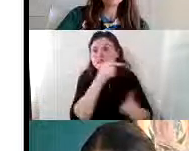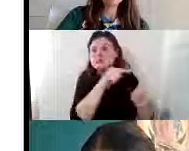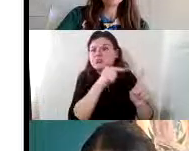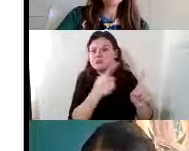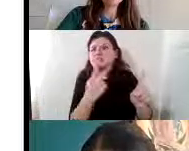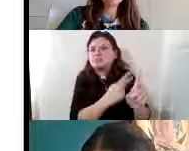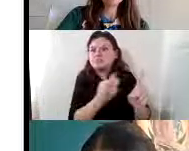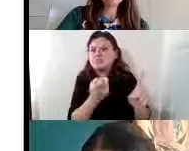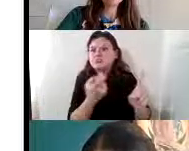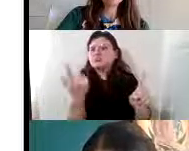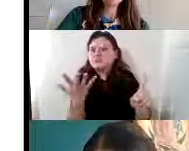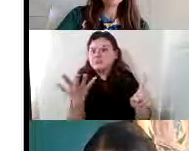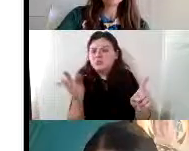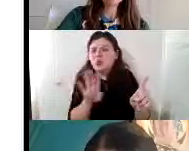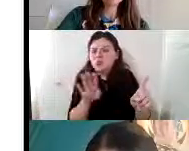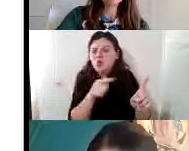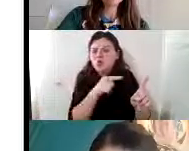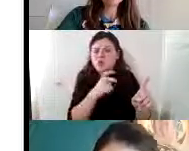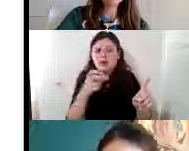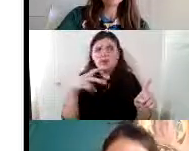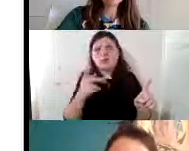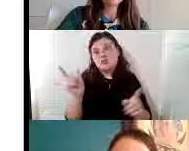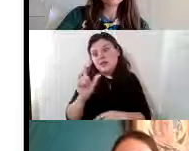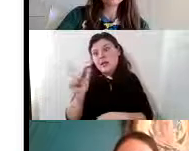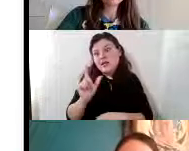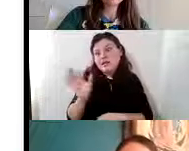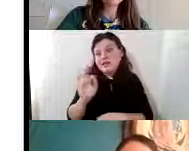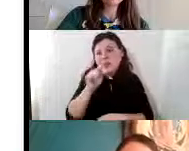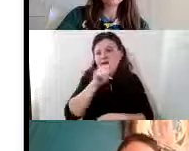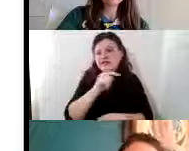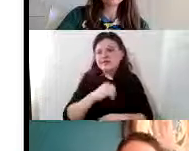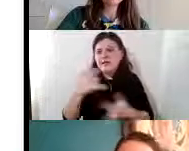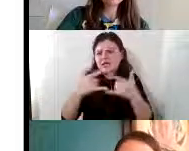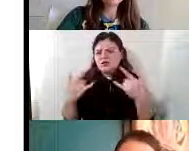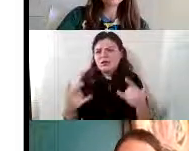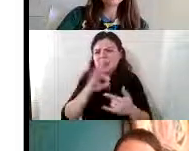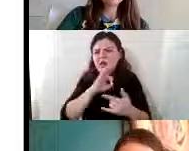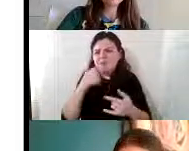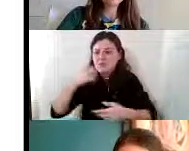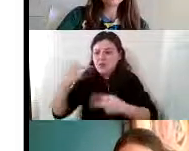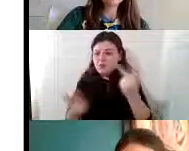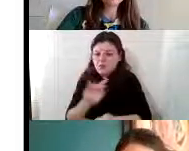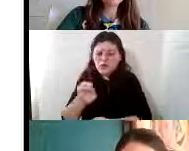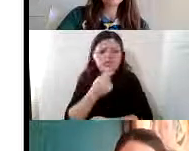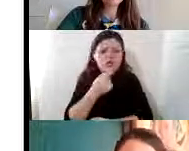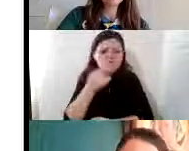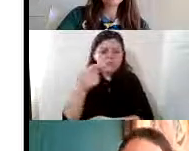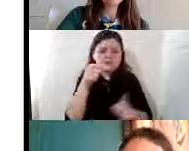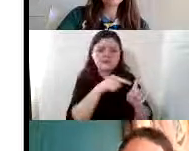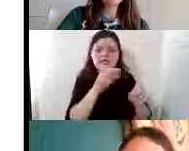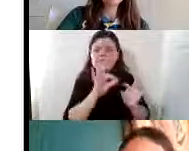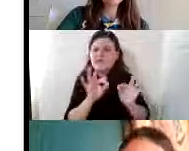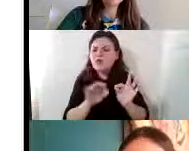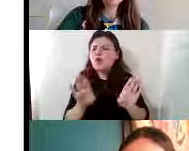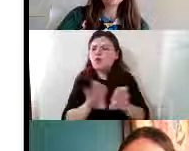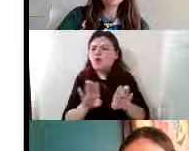mejor, dentro de que se cuenta esta historia, podemos nosotros preguntarle a los niños, ¿cuál sería el final que tú le darías? A las